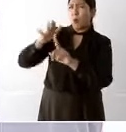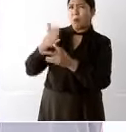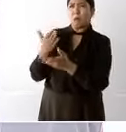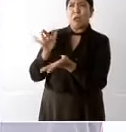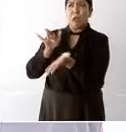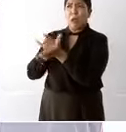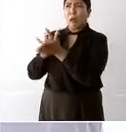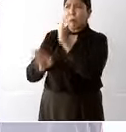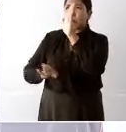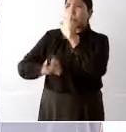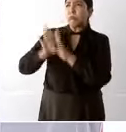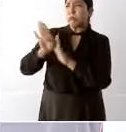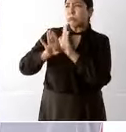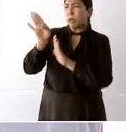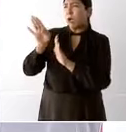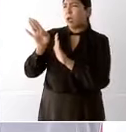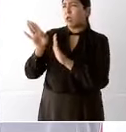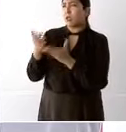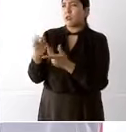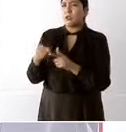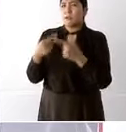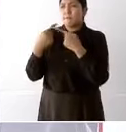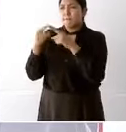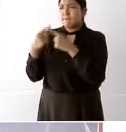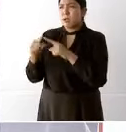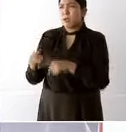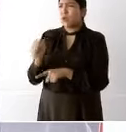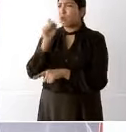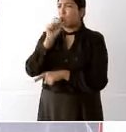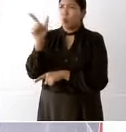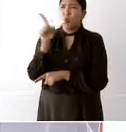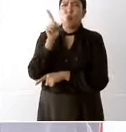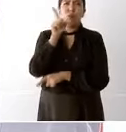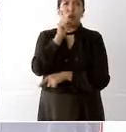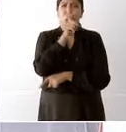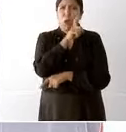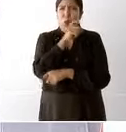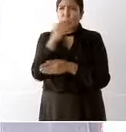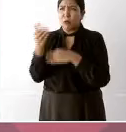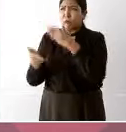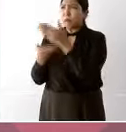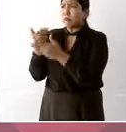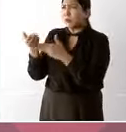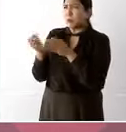industrial, como es el establecimiento de infraestructura de servicios de última milla.